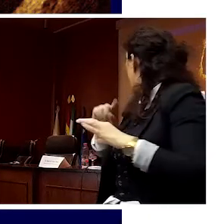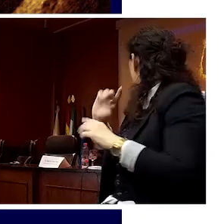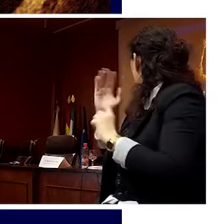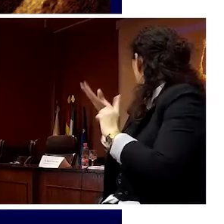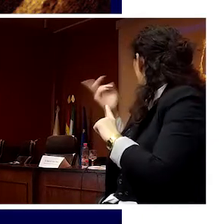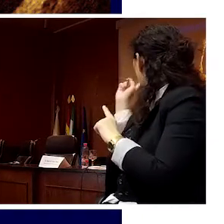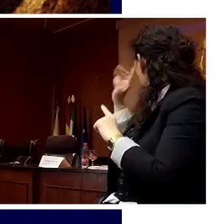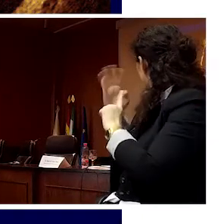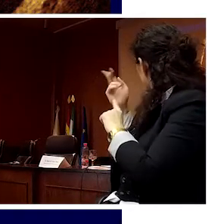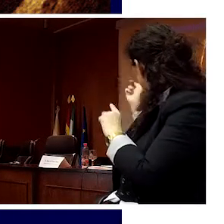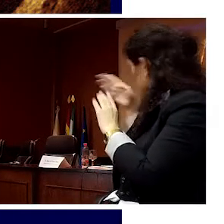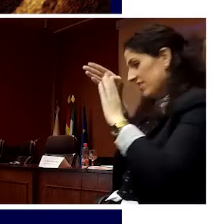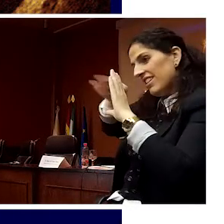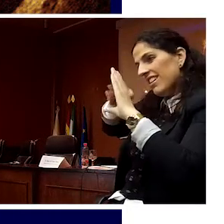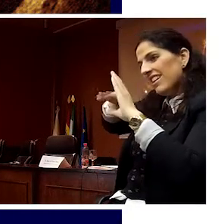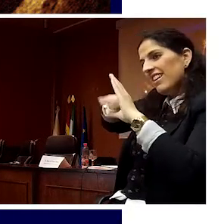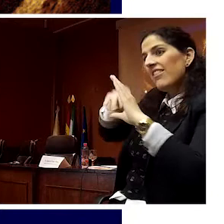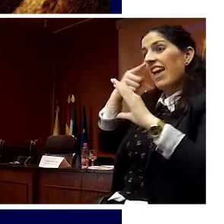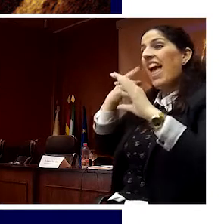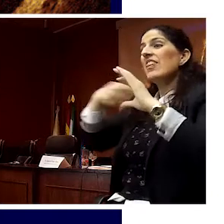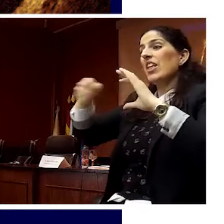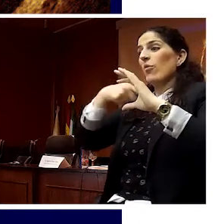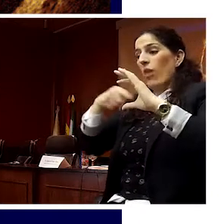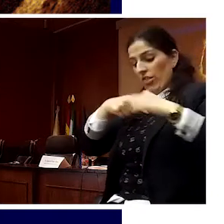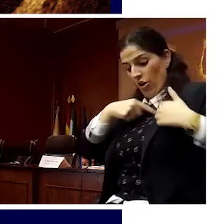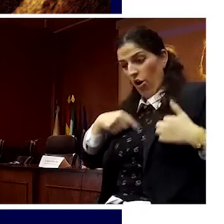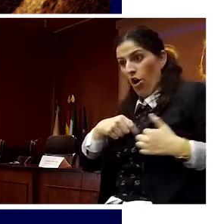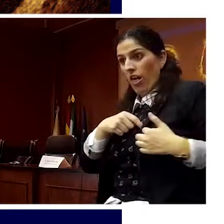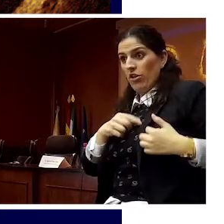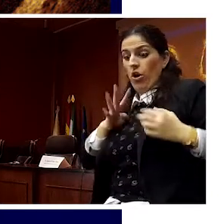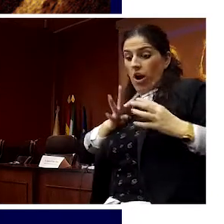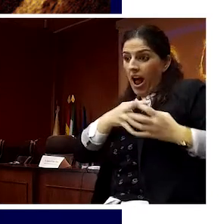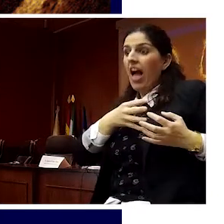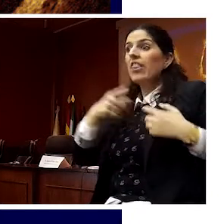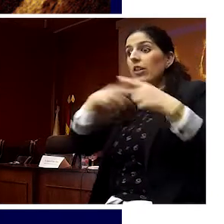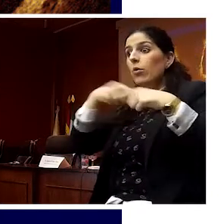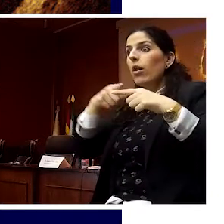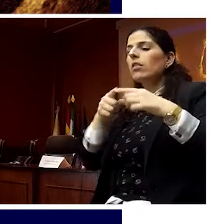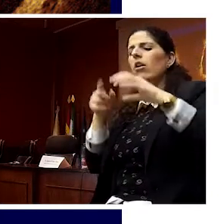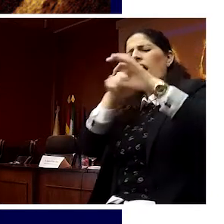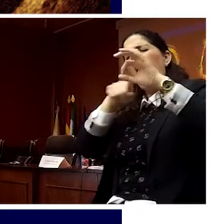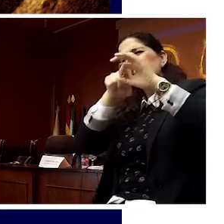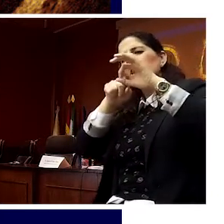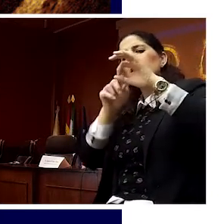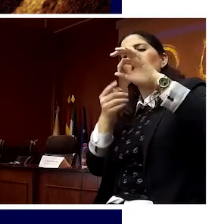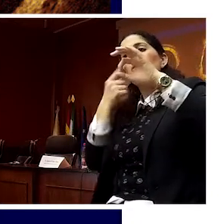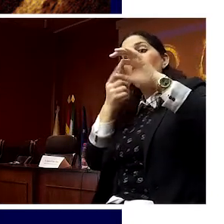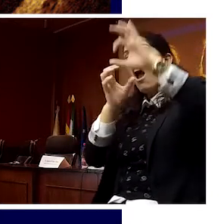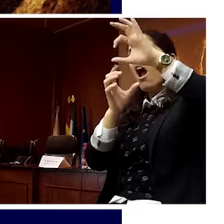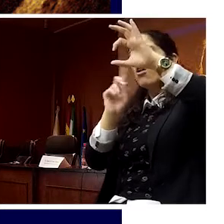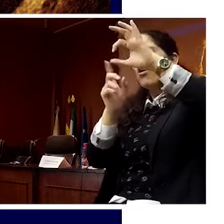parecida. Vean cómo la luz arterial, yo no sé si con esto se puede señalar, la luz